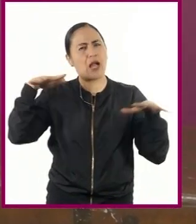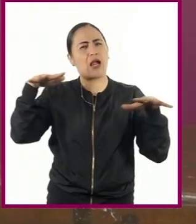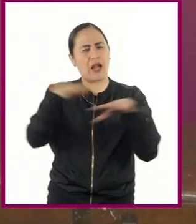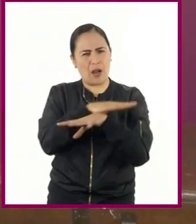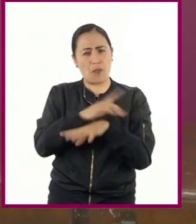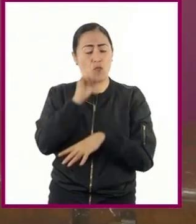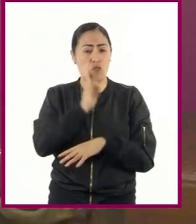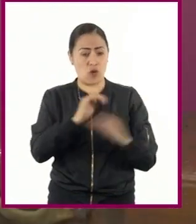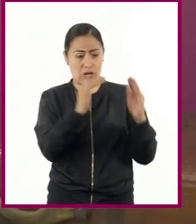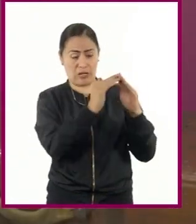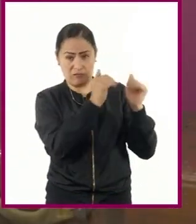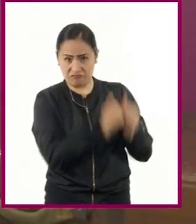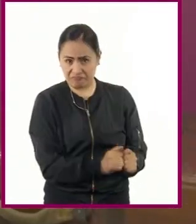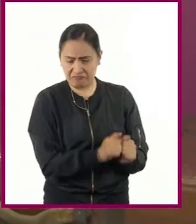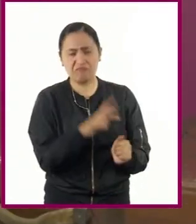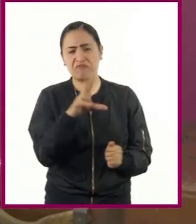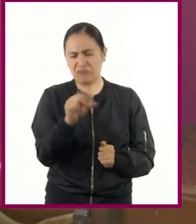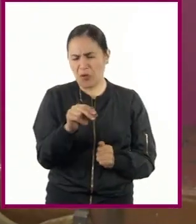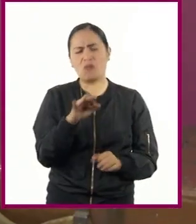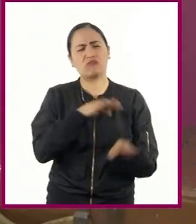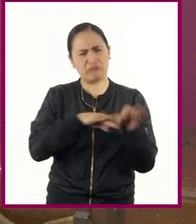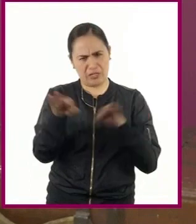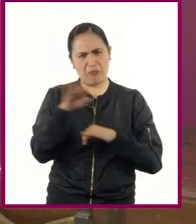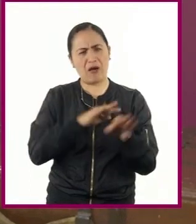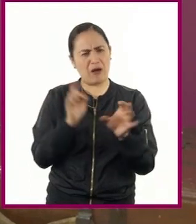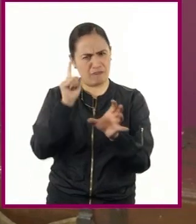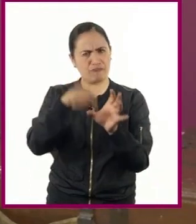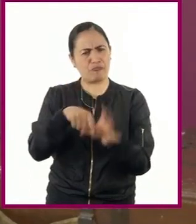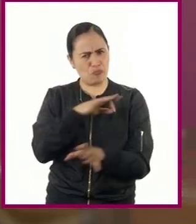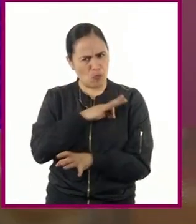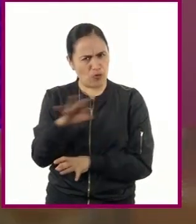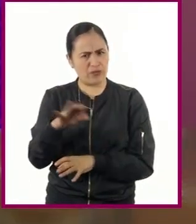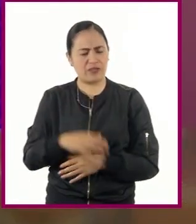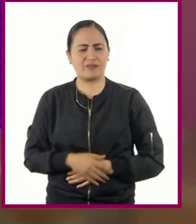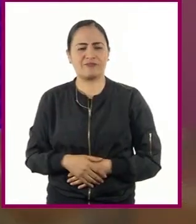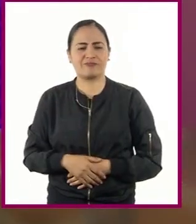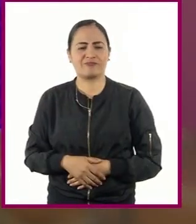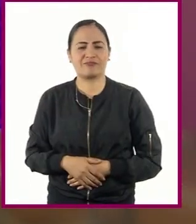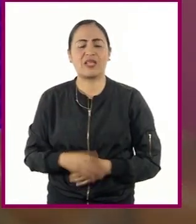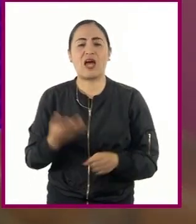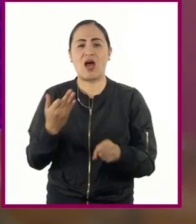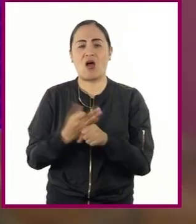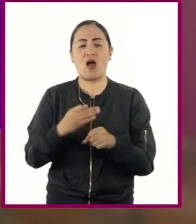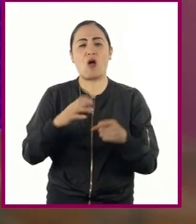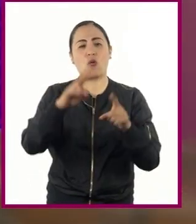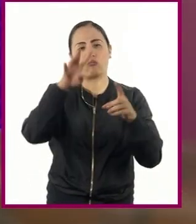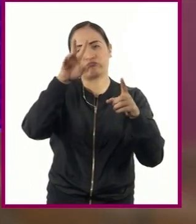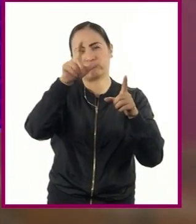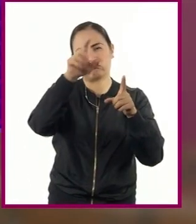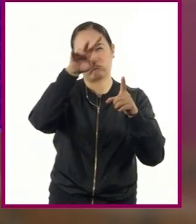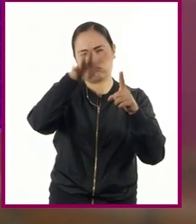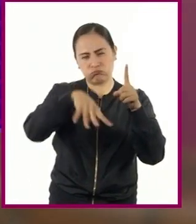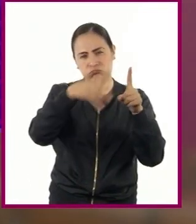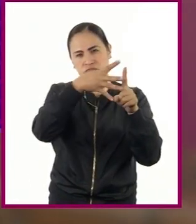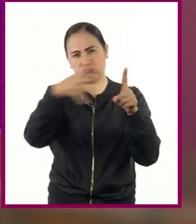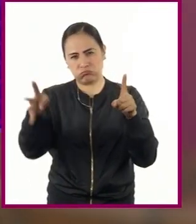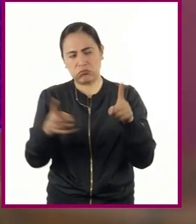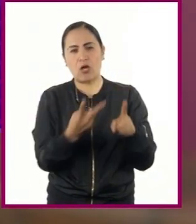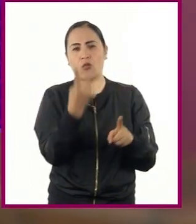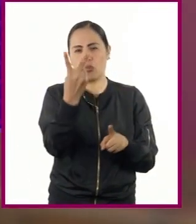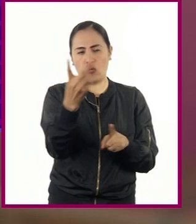la mujer. Finalmente, les tengo un reto. Elaboren un cuadro de 2 columnas. En la